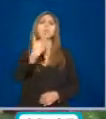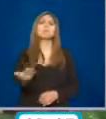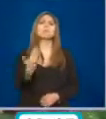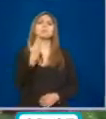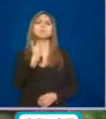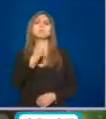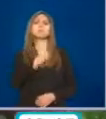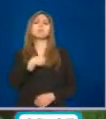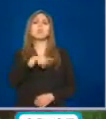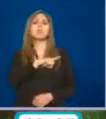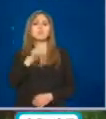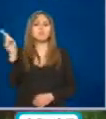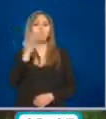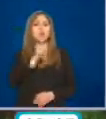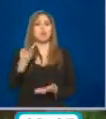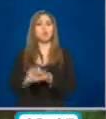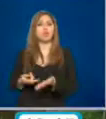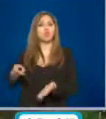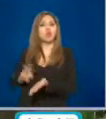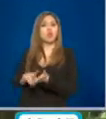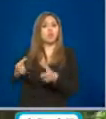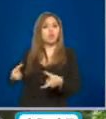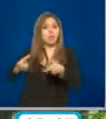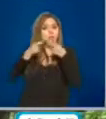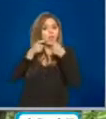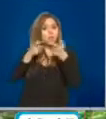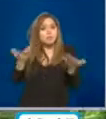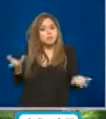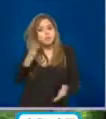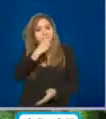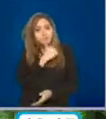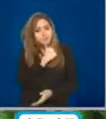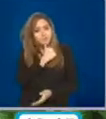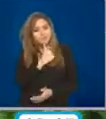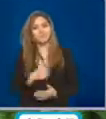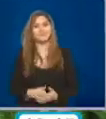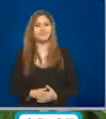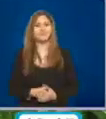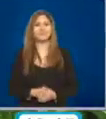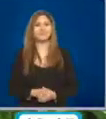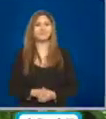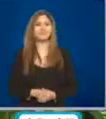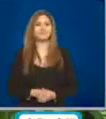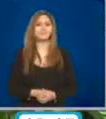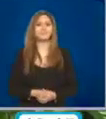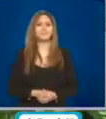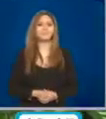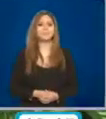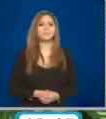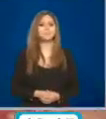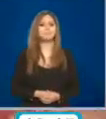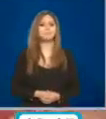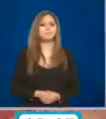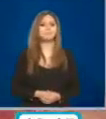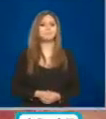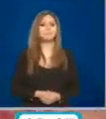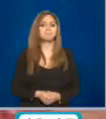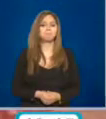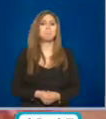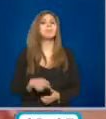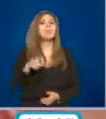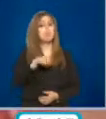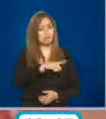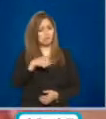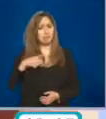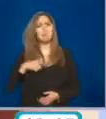Confundimos. Claro. Écheme 2 tazas, joven. Sí, sí, Écheme confundimos. 2 tazas, joven. Exactamente. Y hay que consumirlo con moderación, es